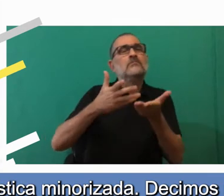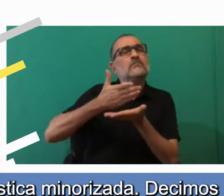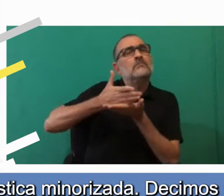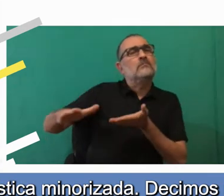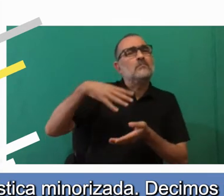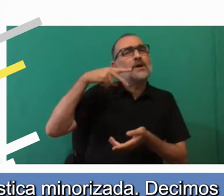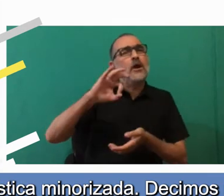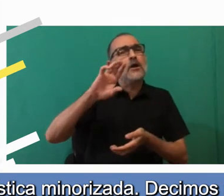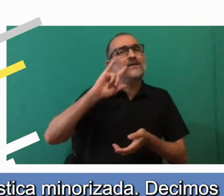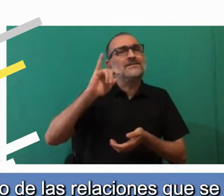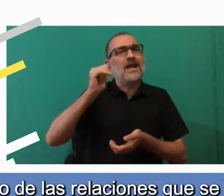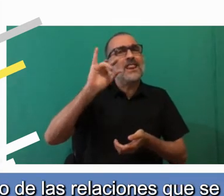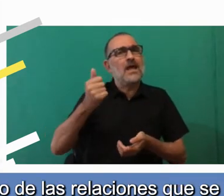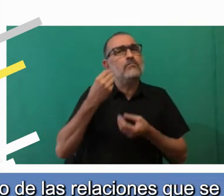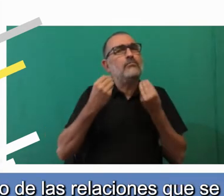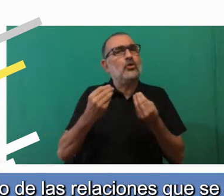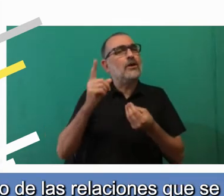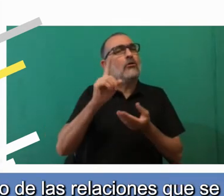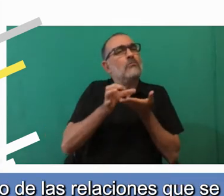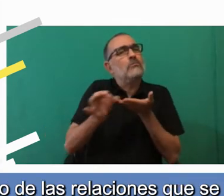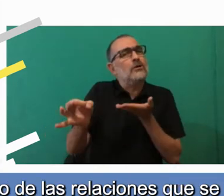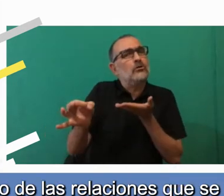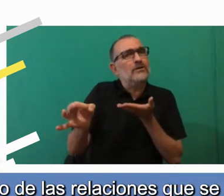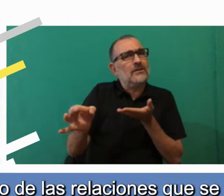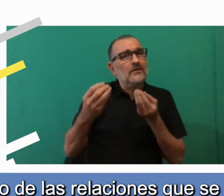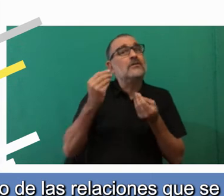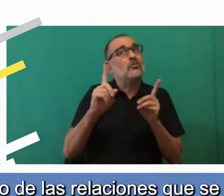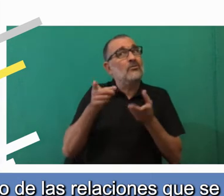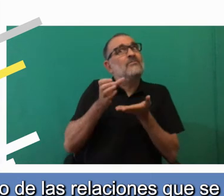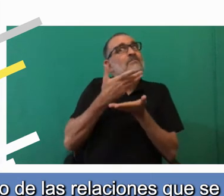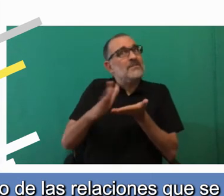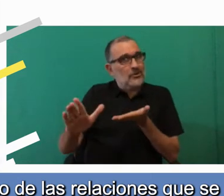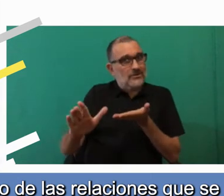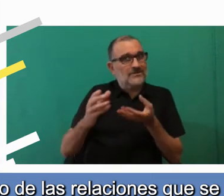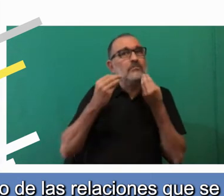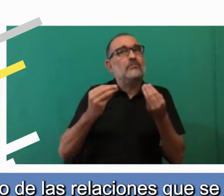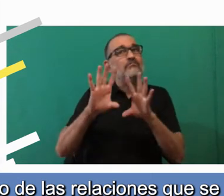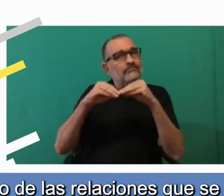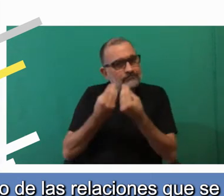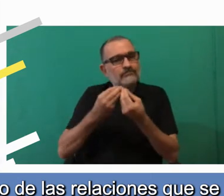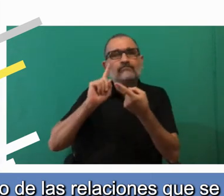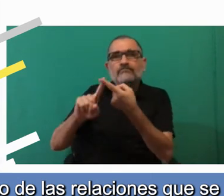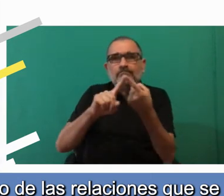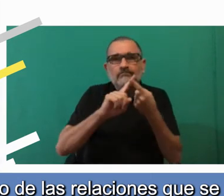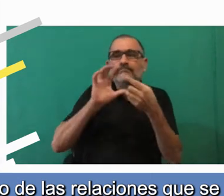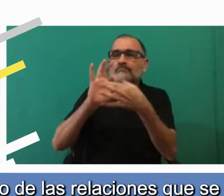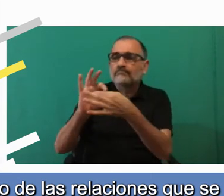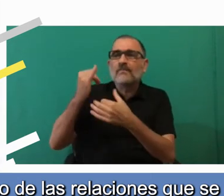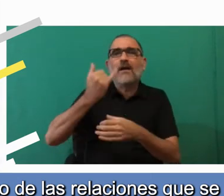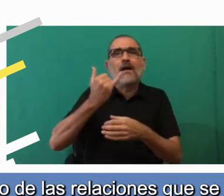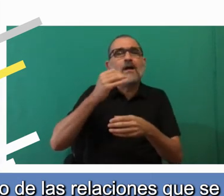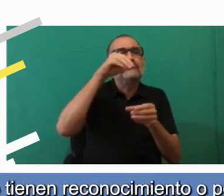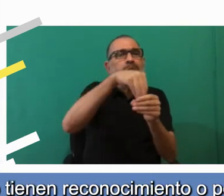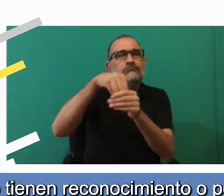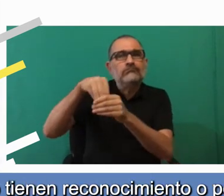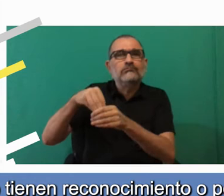sino minorizada, producto de las relaciones que se establecen entre las lenguas oficiales, en este caso,